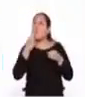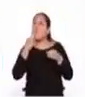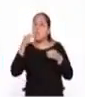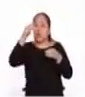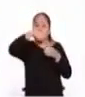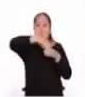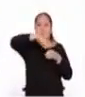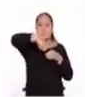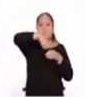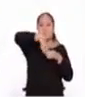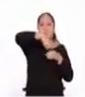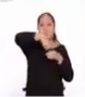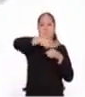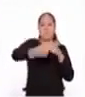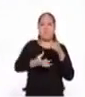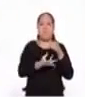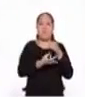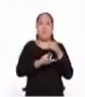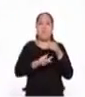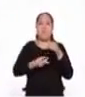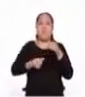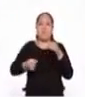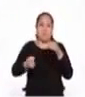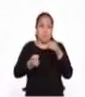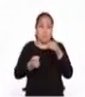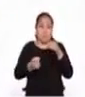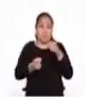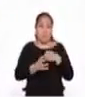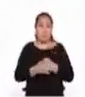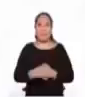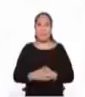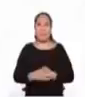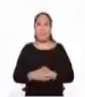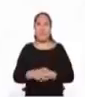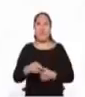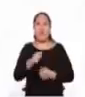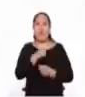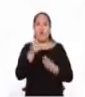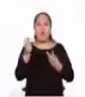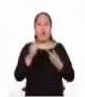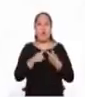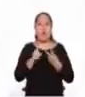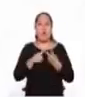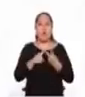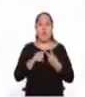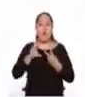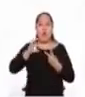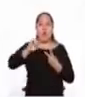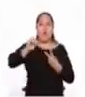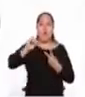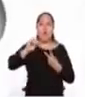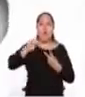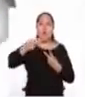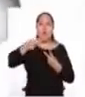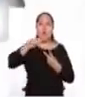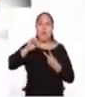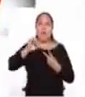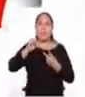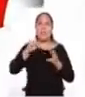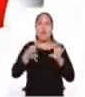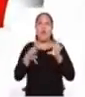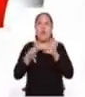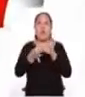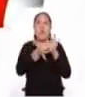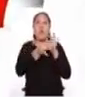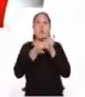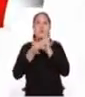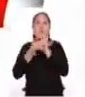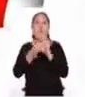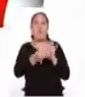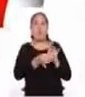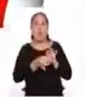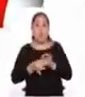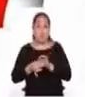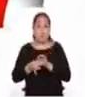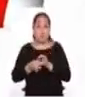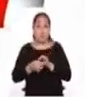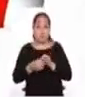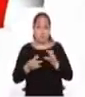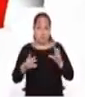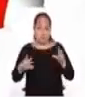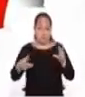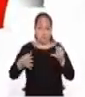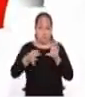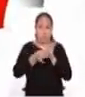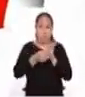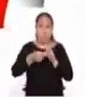agua. La siguiente característica del agua es su elevada fuerza de cohesión o unión entre sus moléculas, que se da por medio de